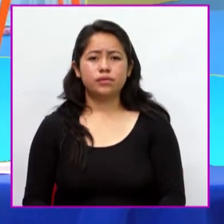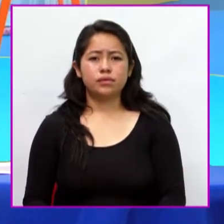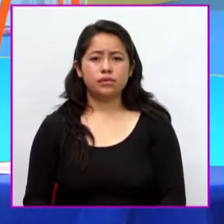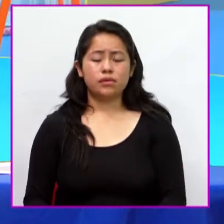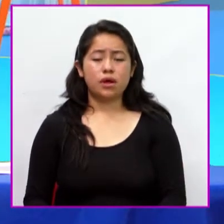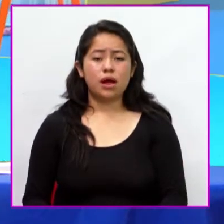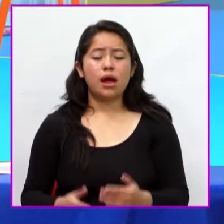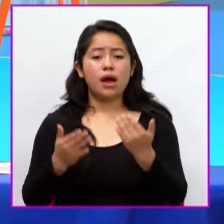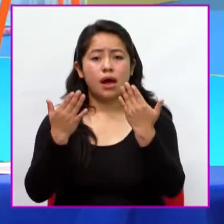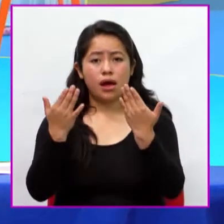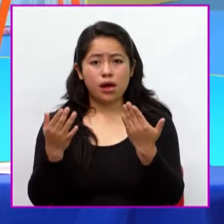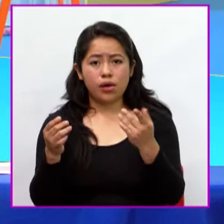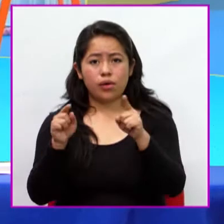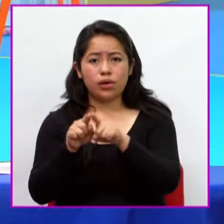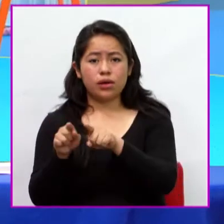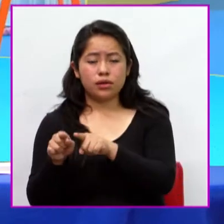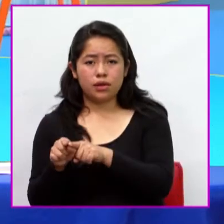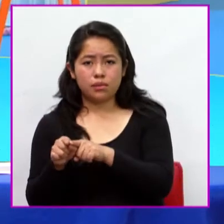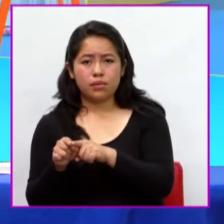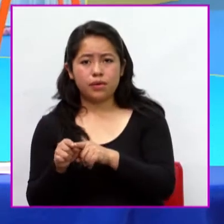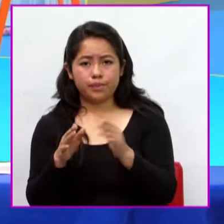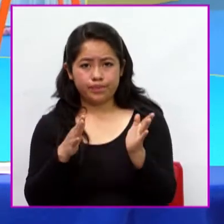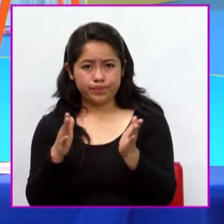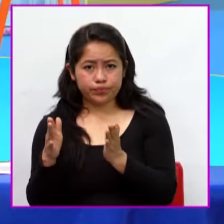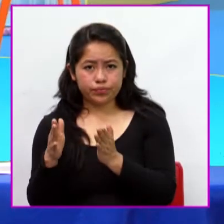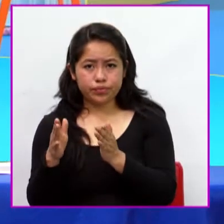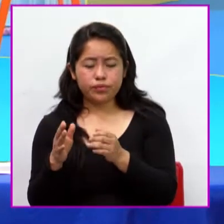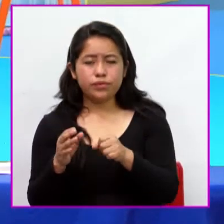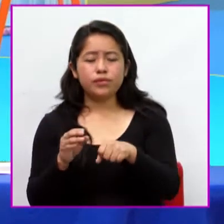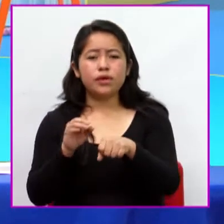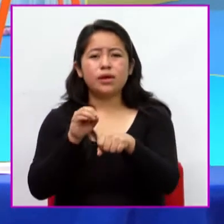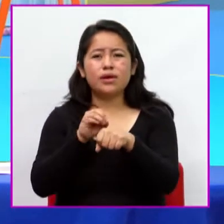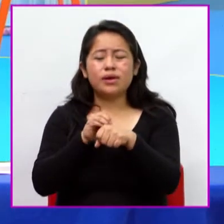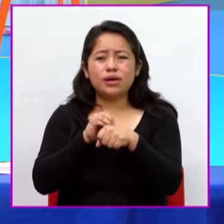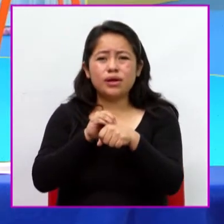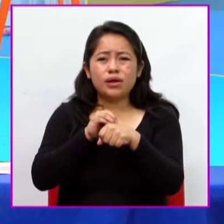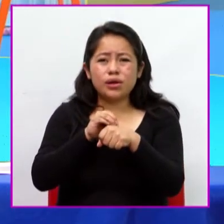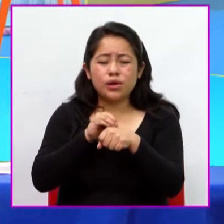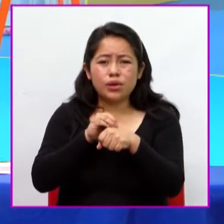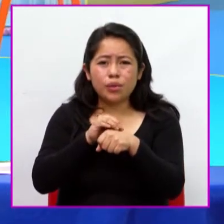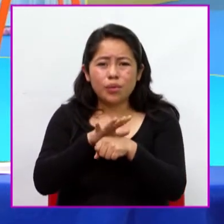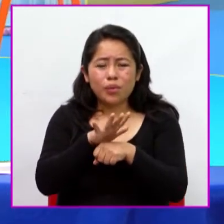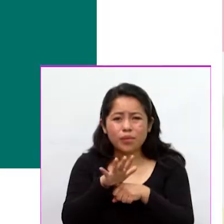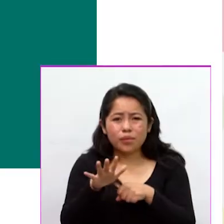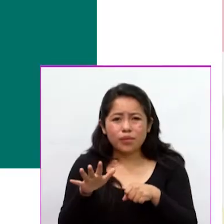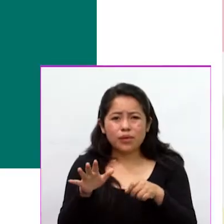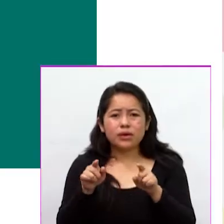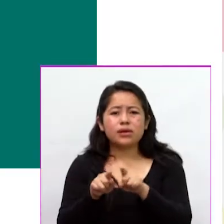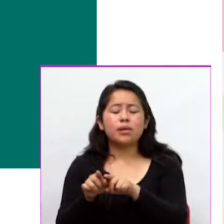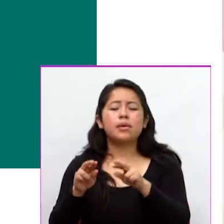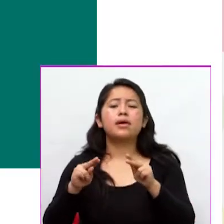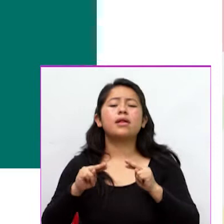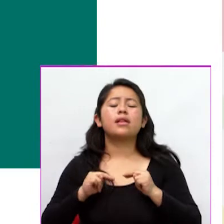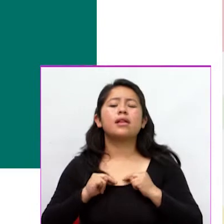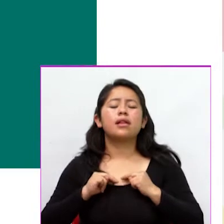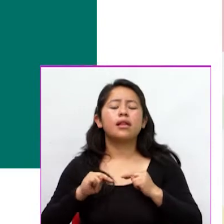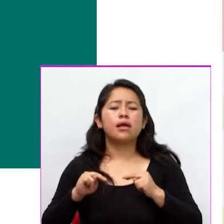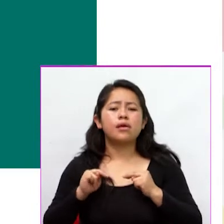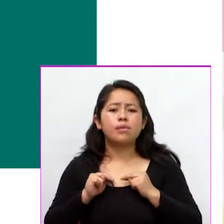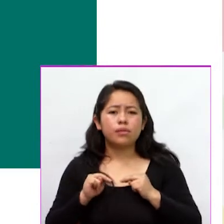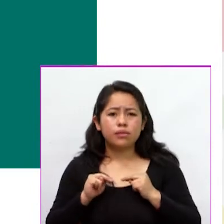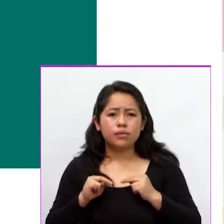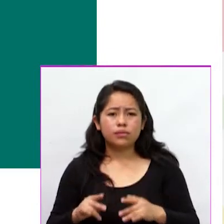rondando nuestro medio es el COVID-19 o neumonía por COVID-19. Como ustedes ya